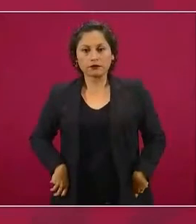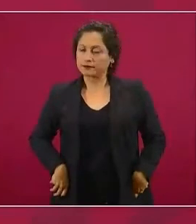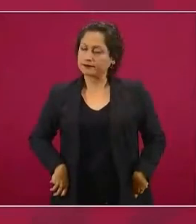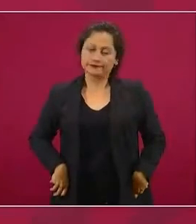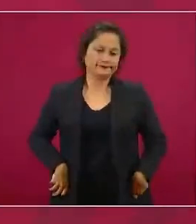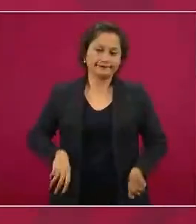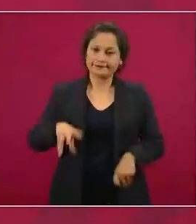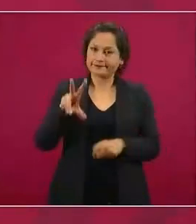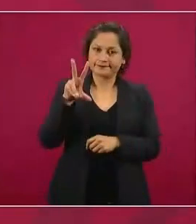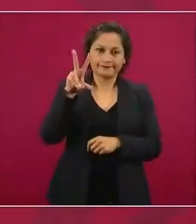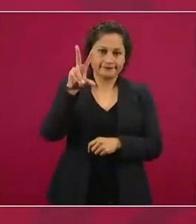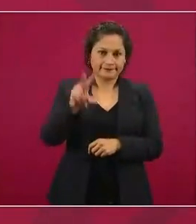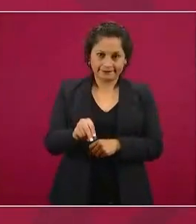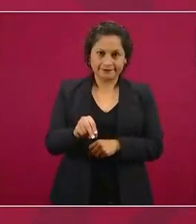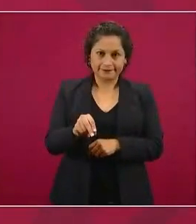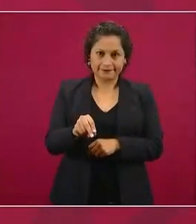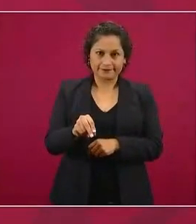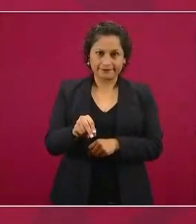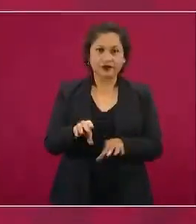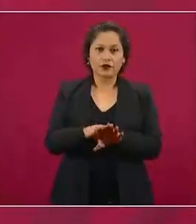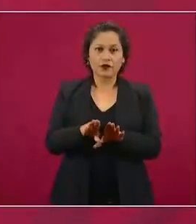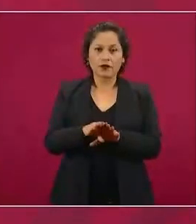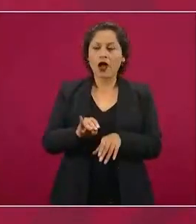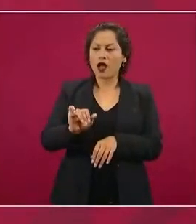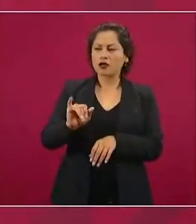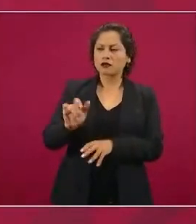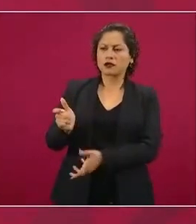que no haya bandidaje oficial.